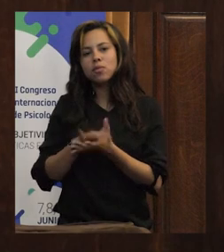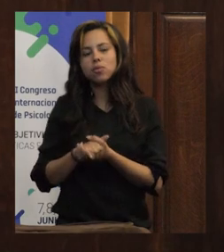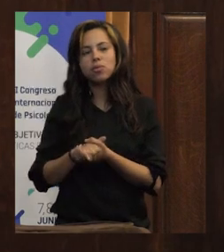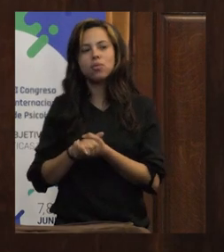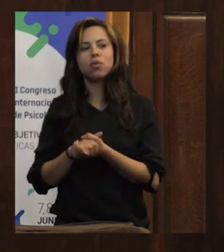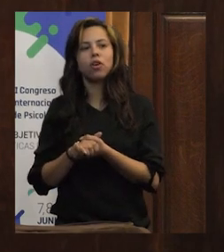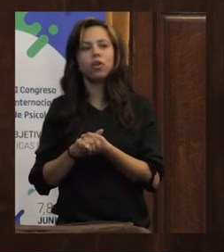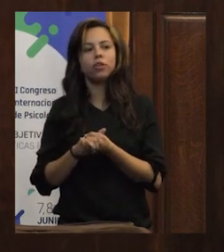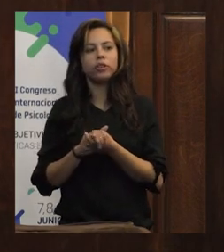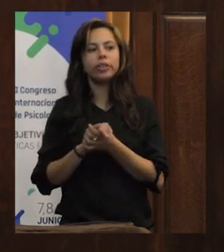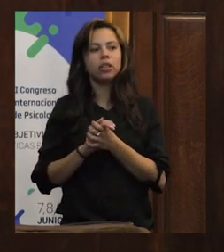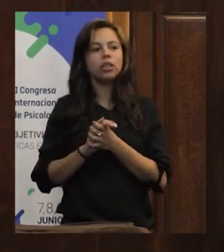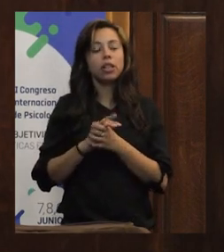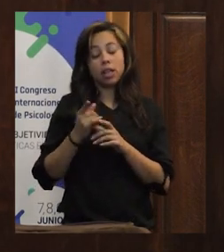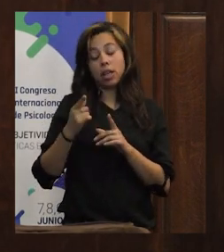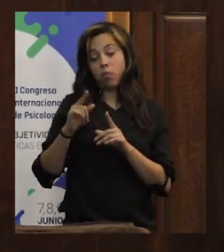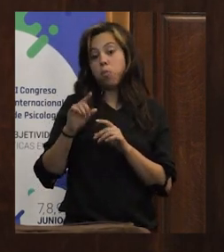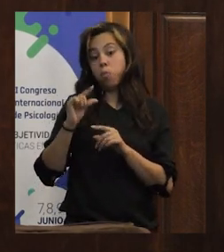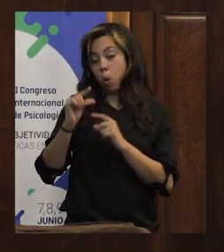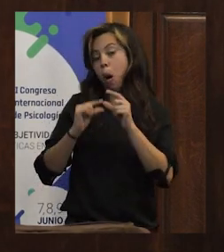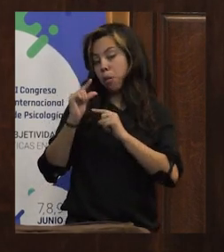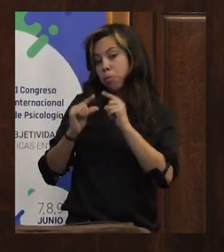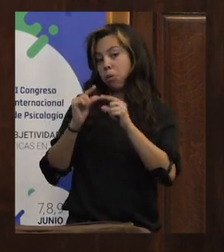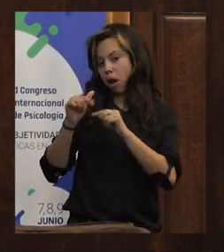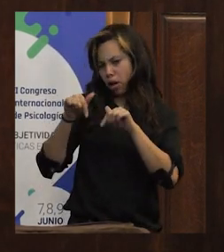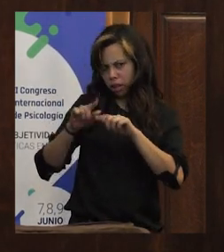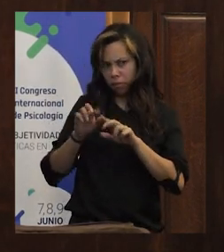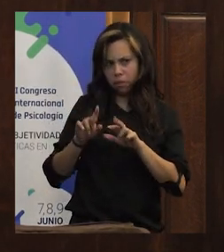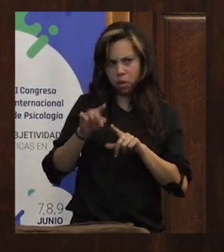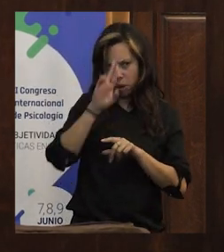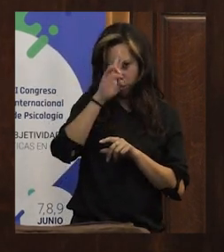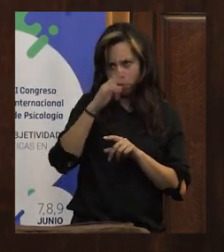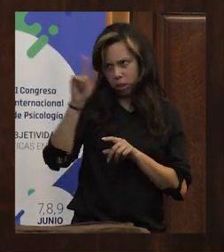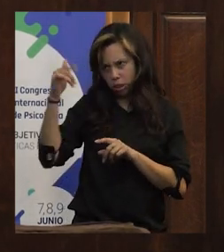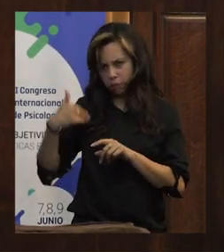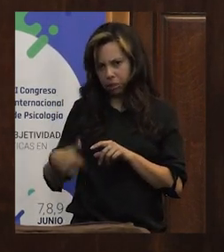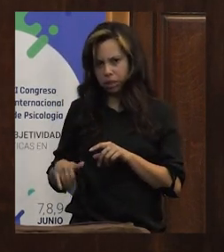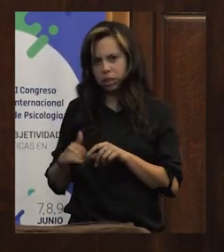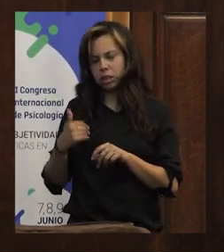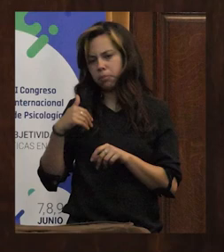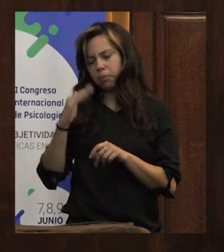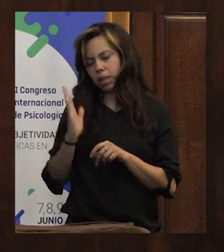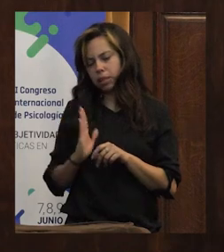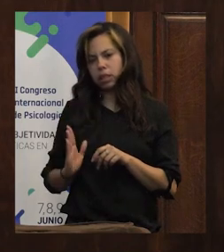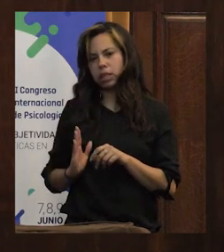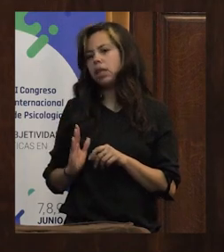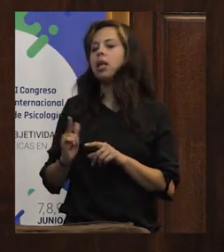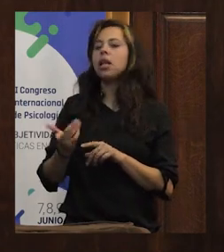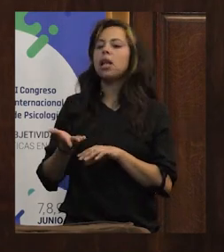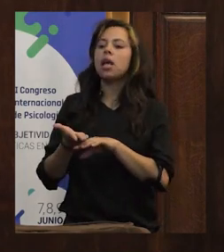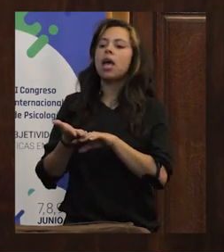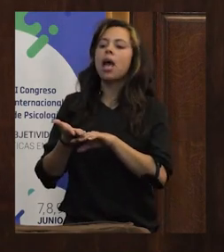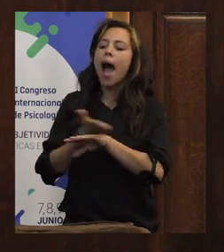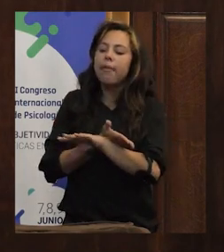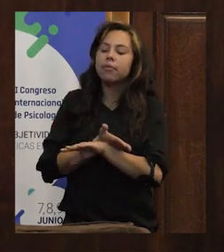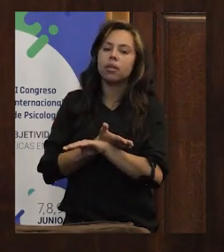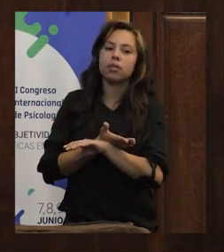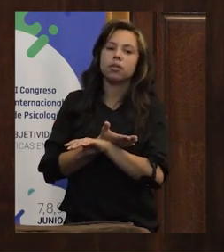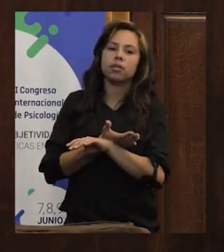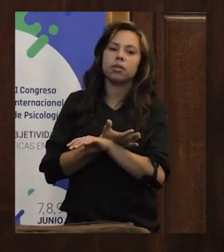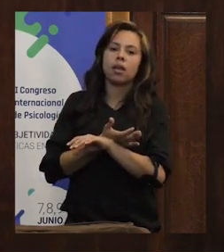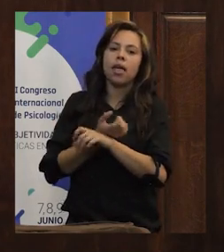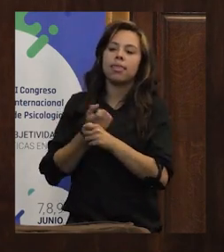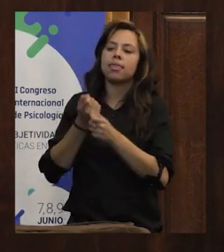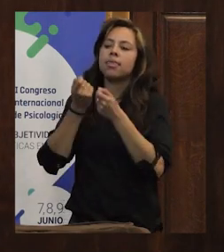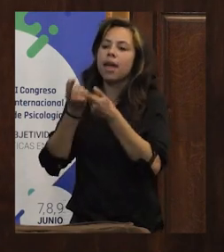estão fazendo cada vez mais, e creio que aqui também, que é o termo de consentimento informado, sim?